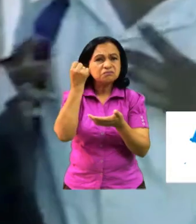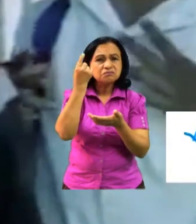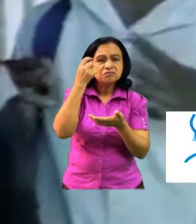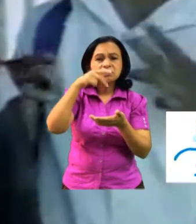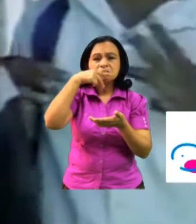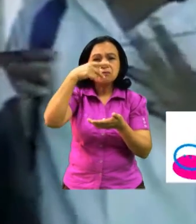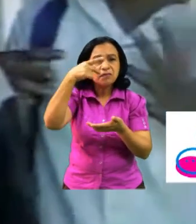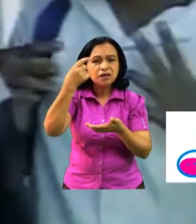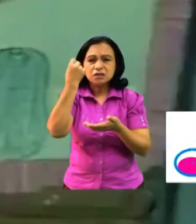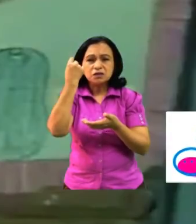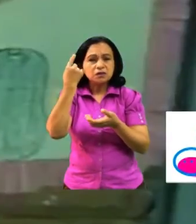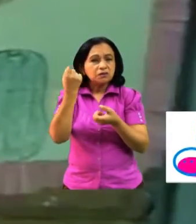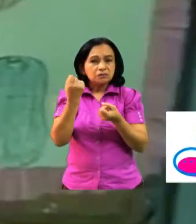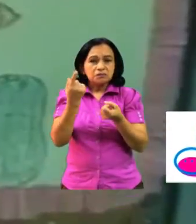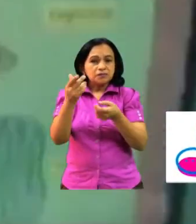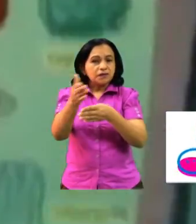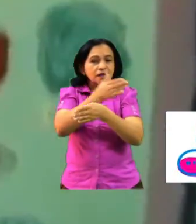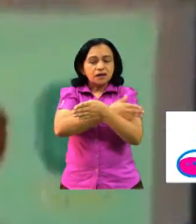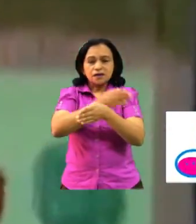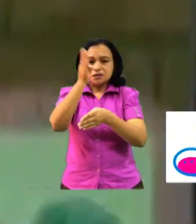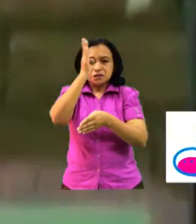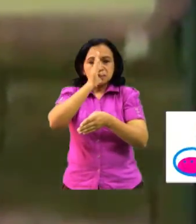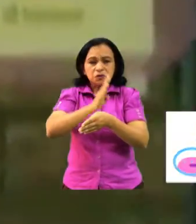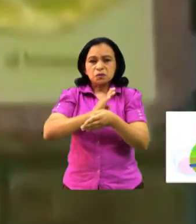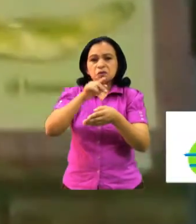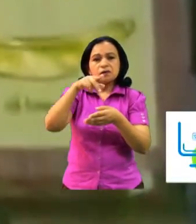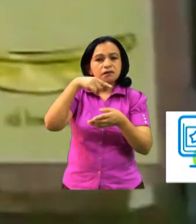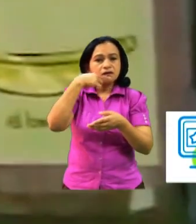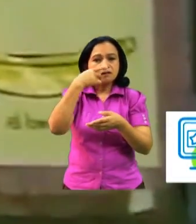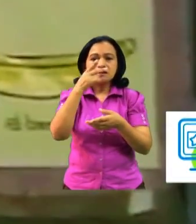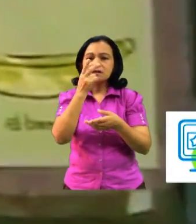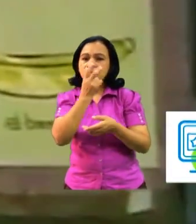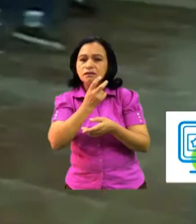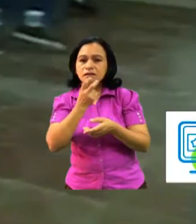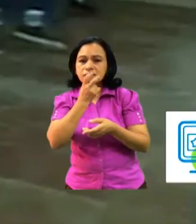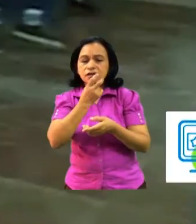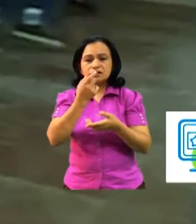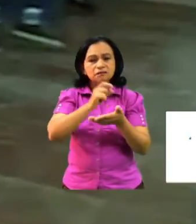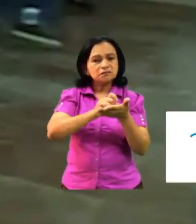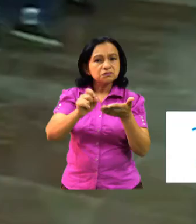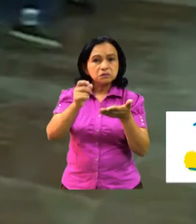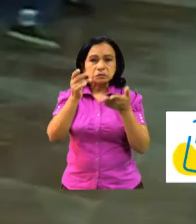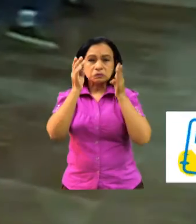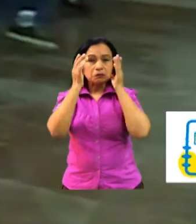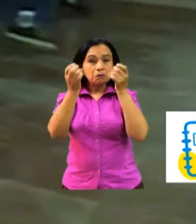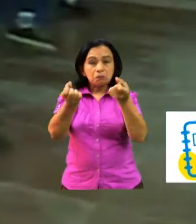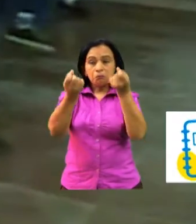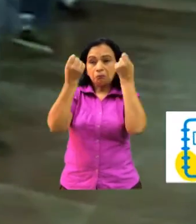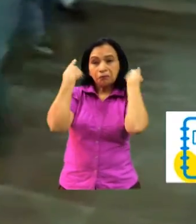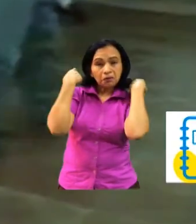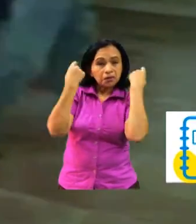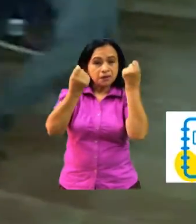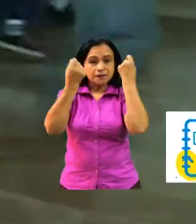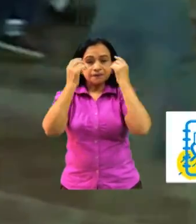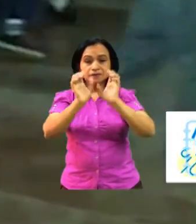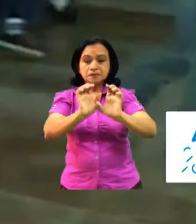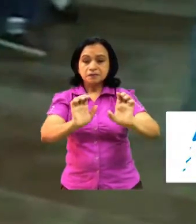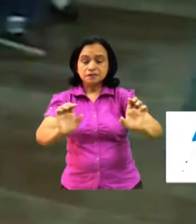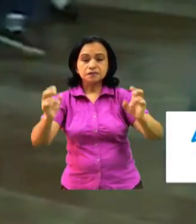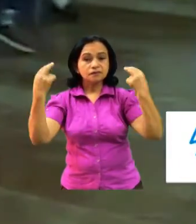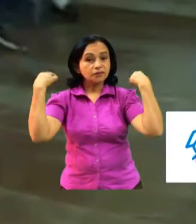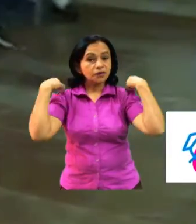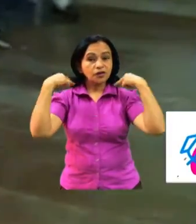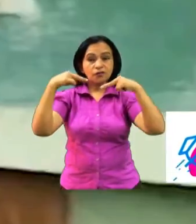concepto palabra, al no haber estado nunca expuesto a la lengua oral ni a la escrita. Por consiguiente, los niños y